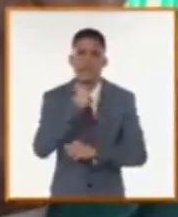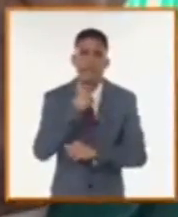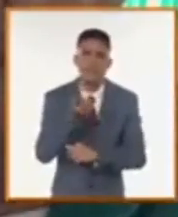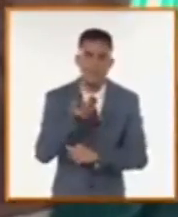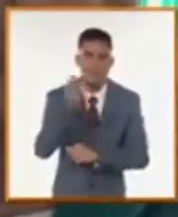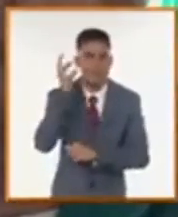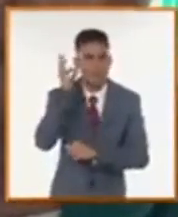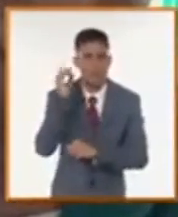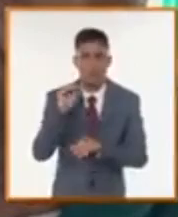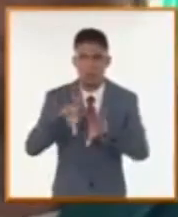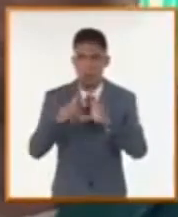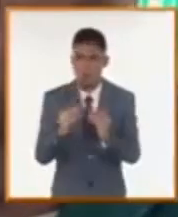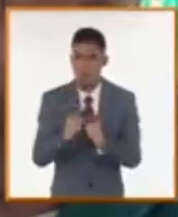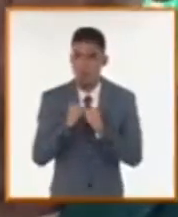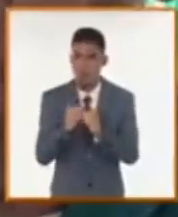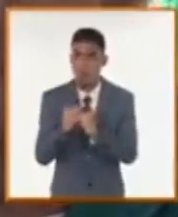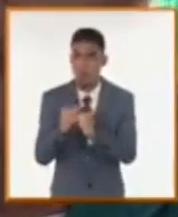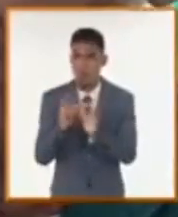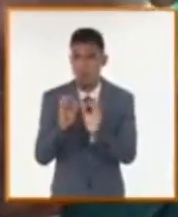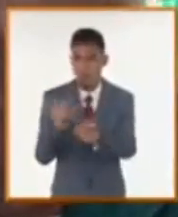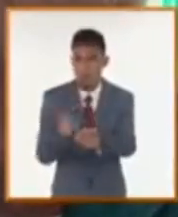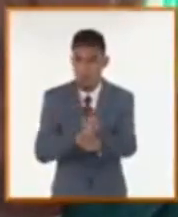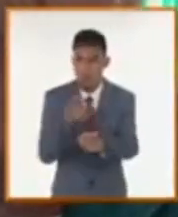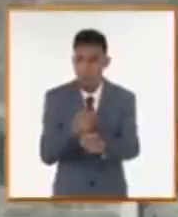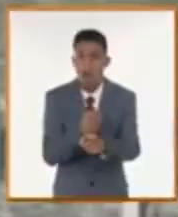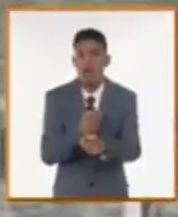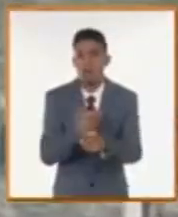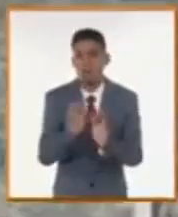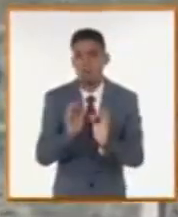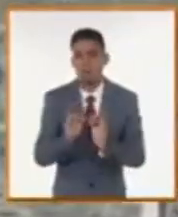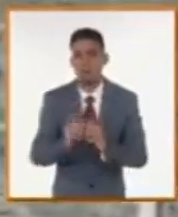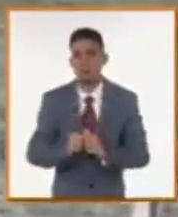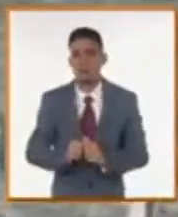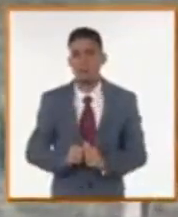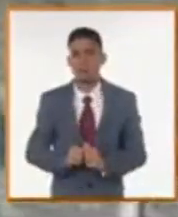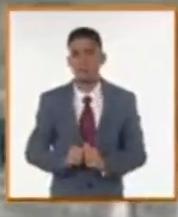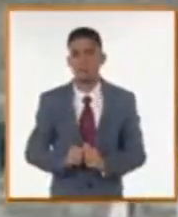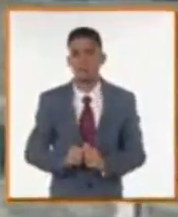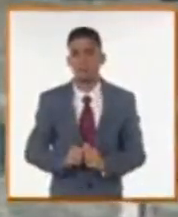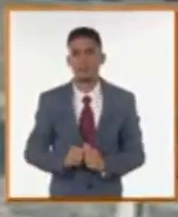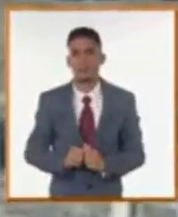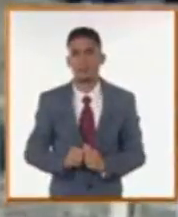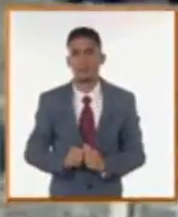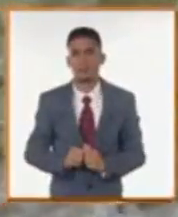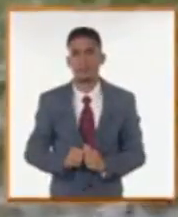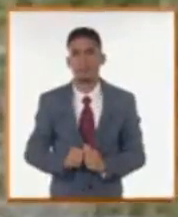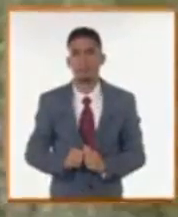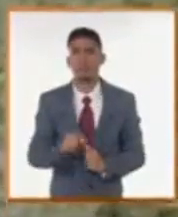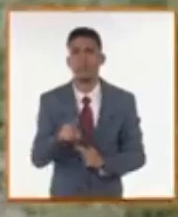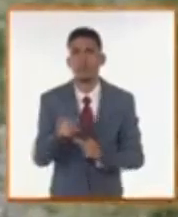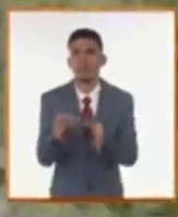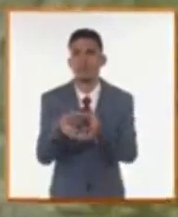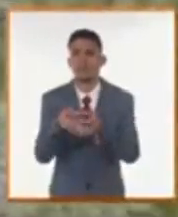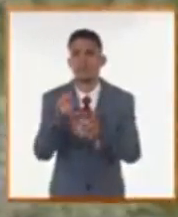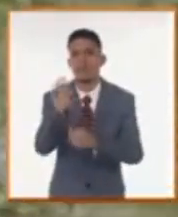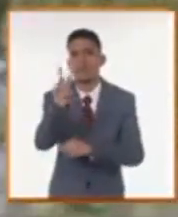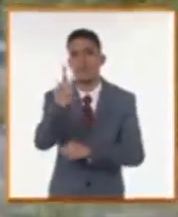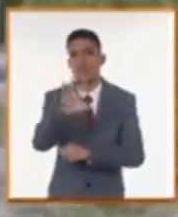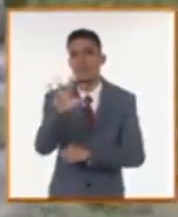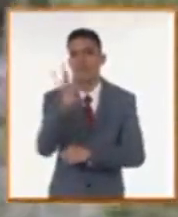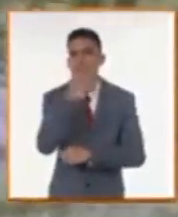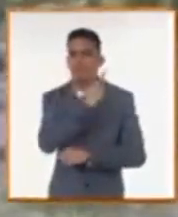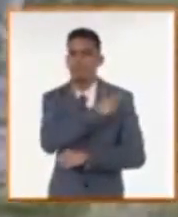fuertes combates y sobre todo un contraataque muy fuerte que se había realizado en la Brigada 25 mandada por